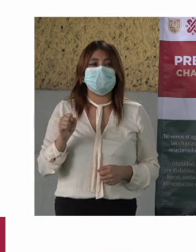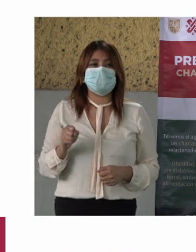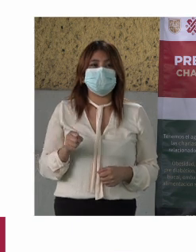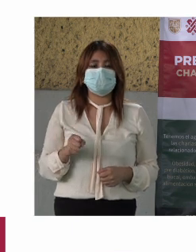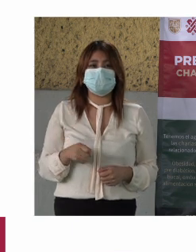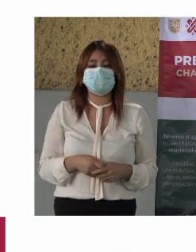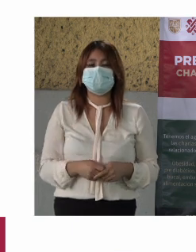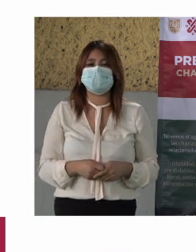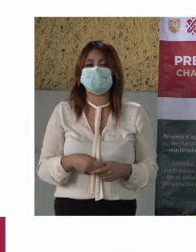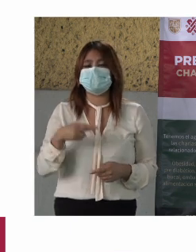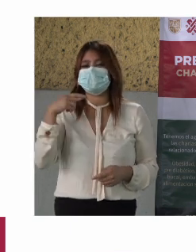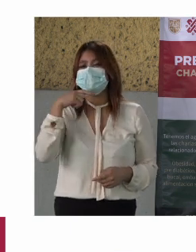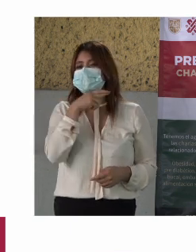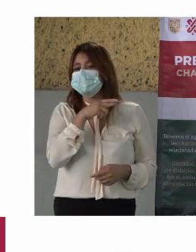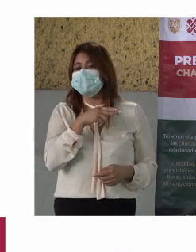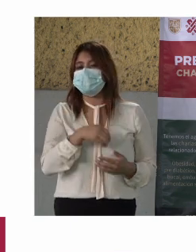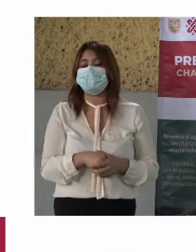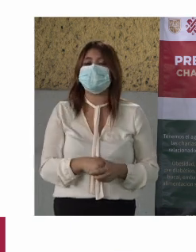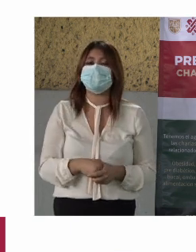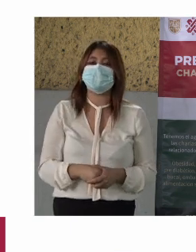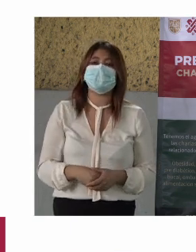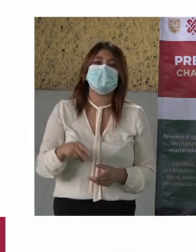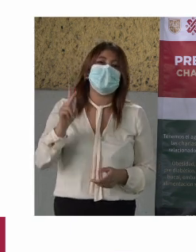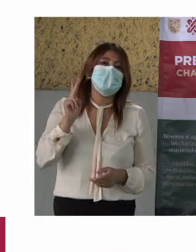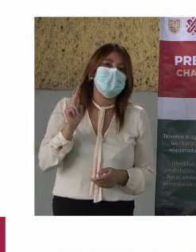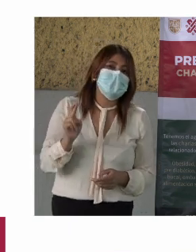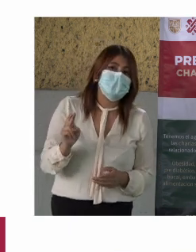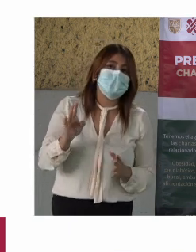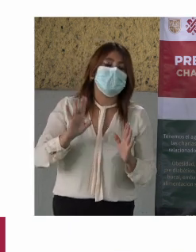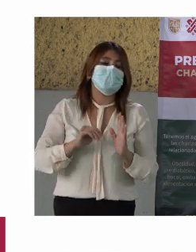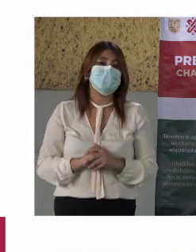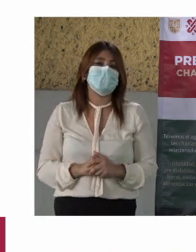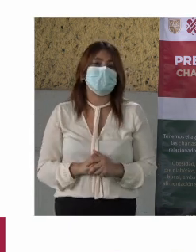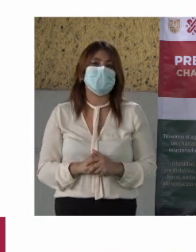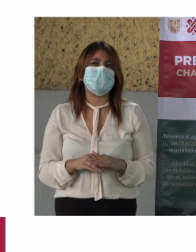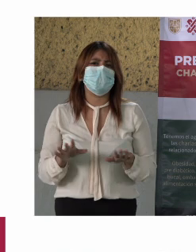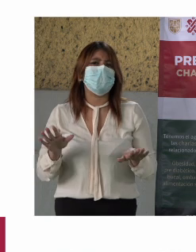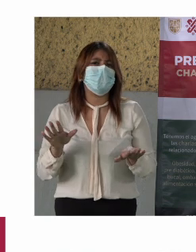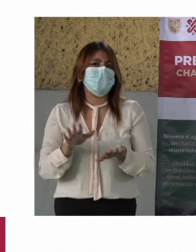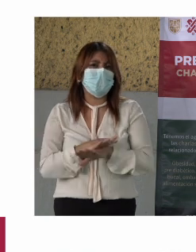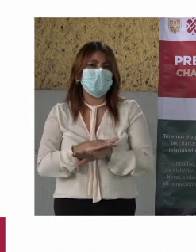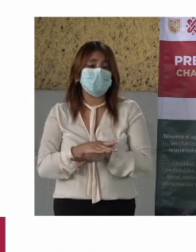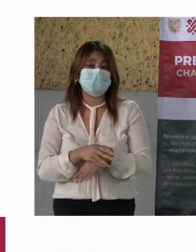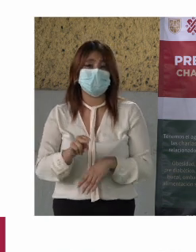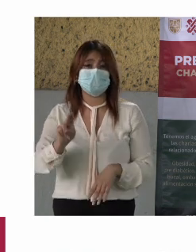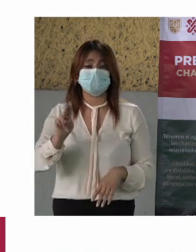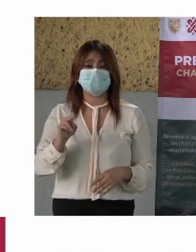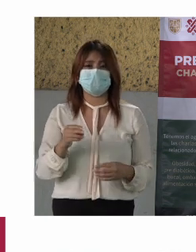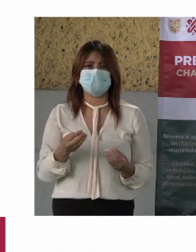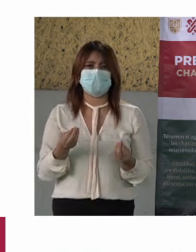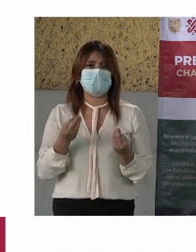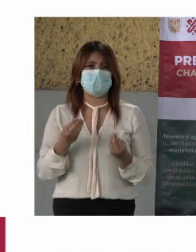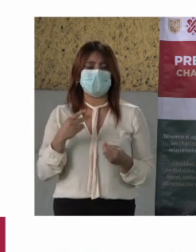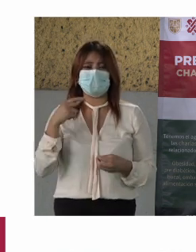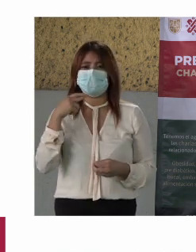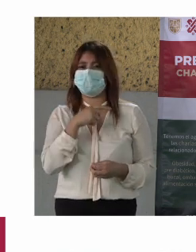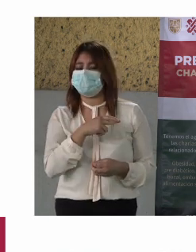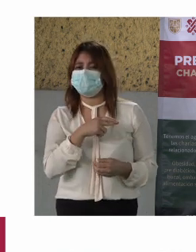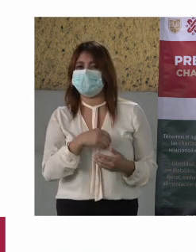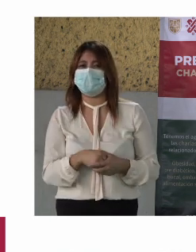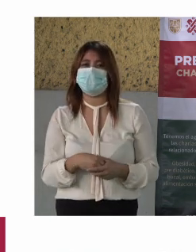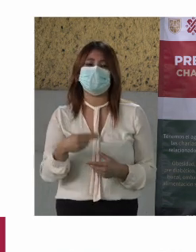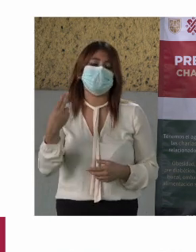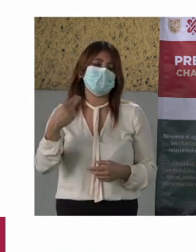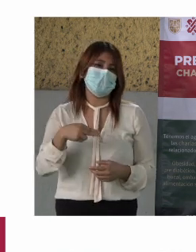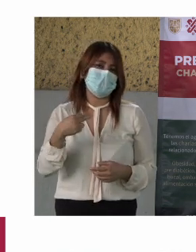es la insulina R, o la rápida, pero también tenemos análogos ultra rápidos, como serían Lispro,